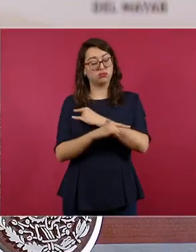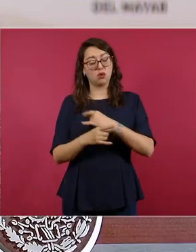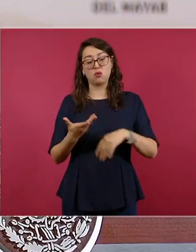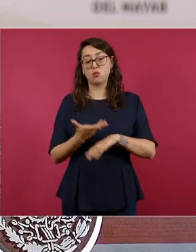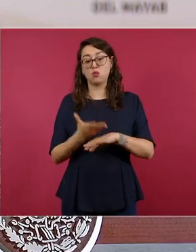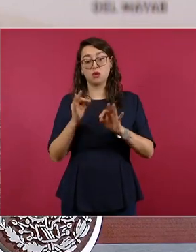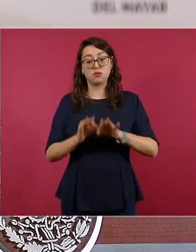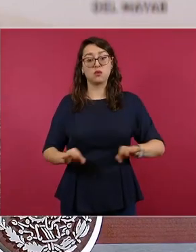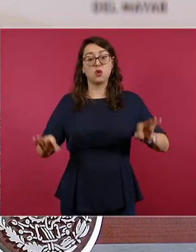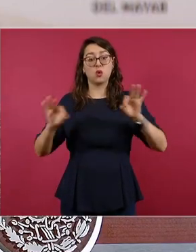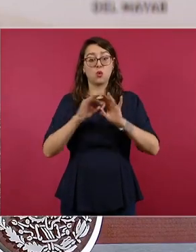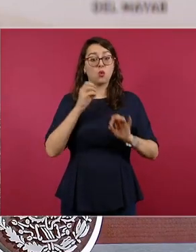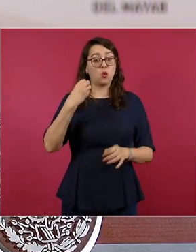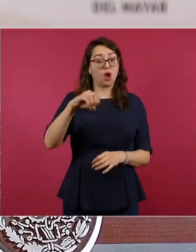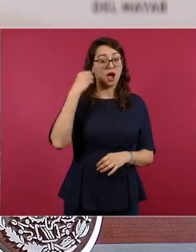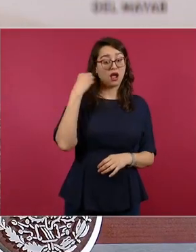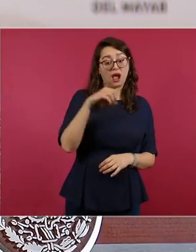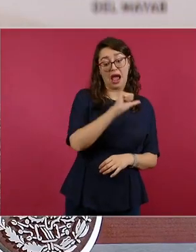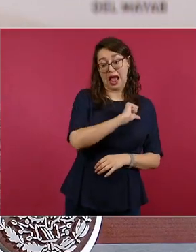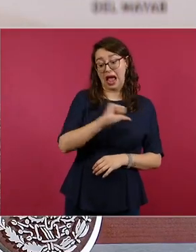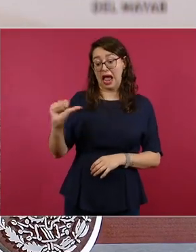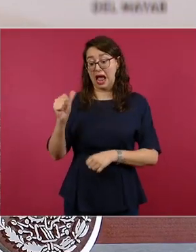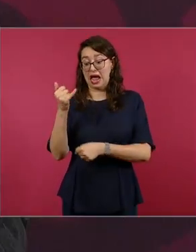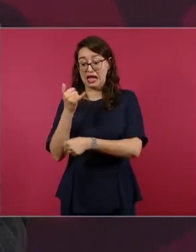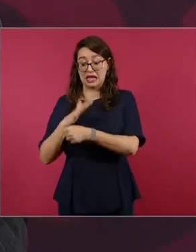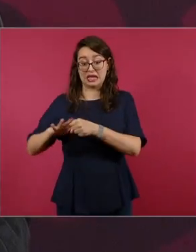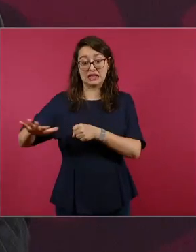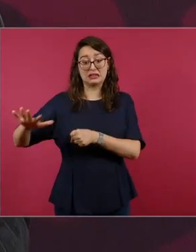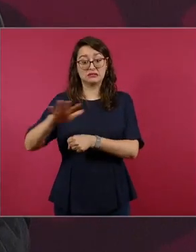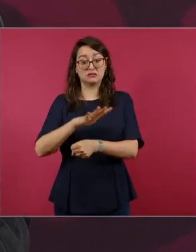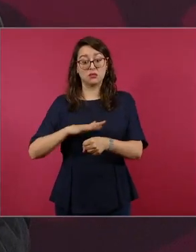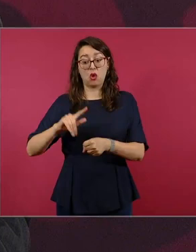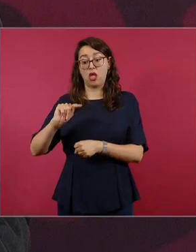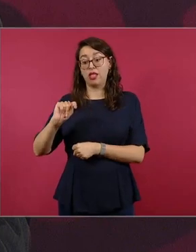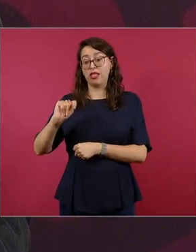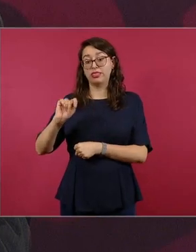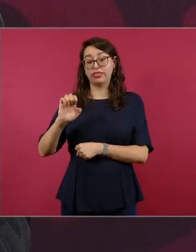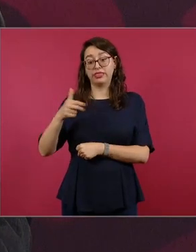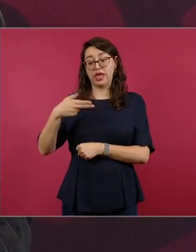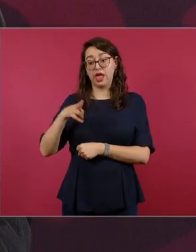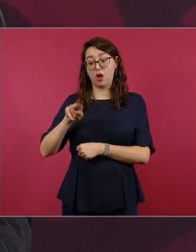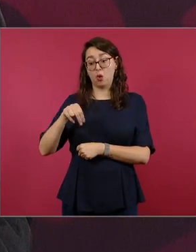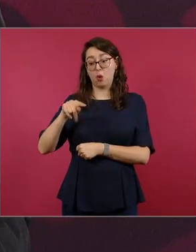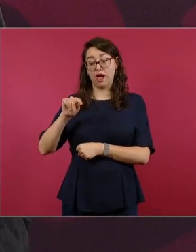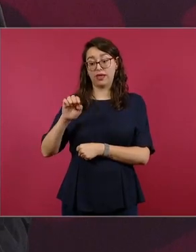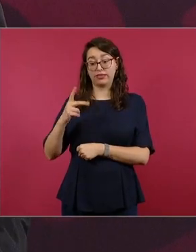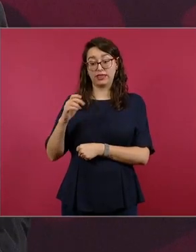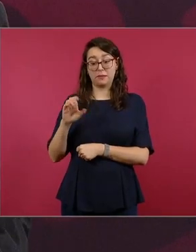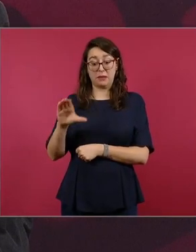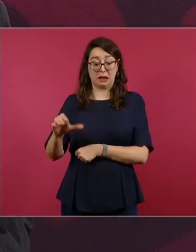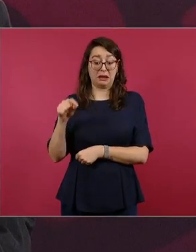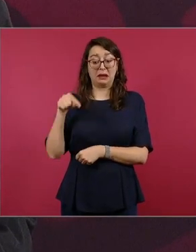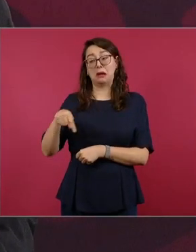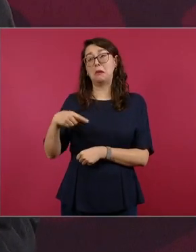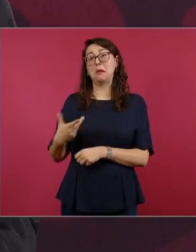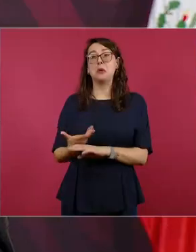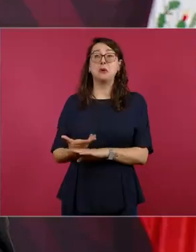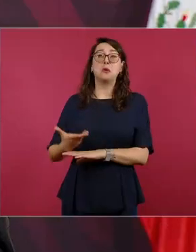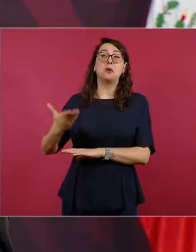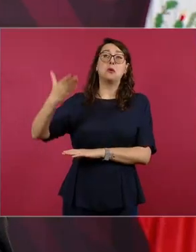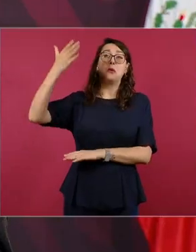al Istmo de Tehuantepec que lleva como 15 20 años